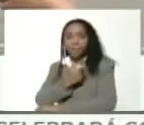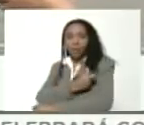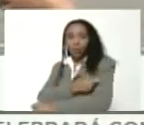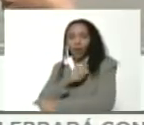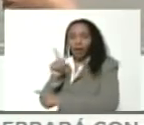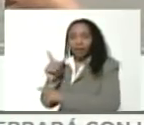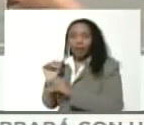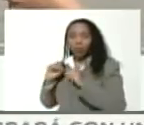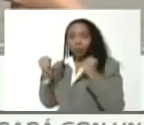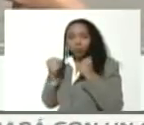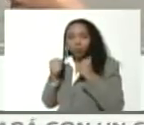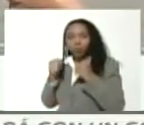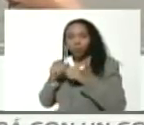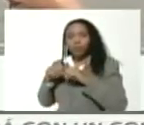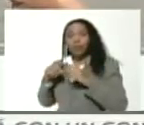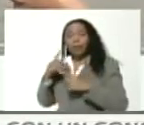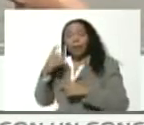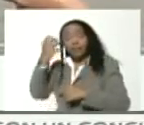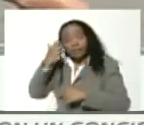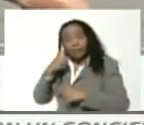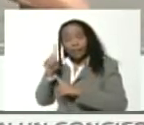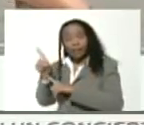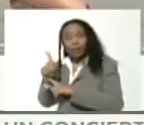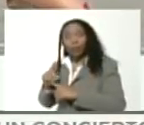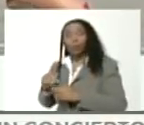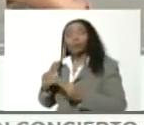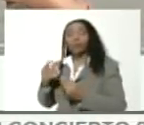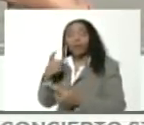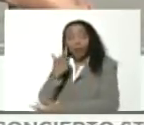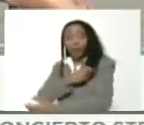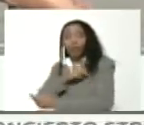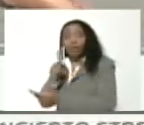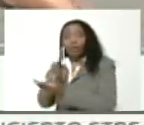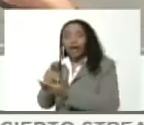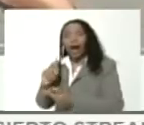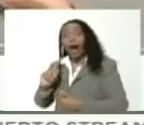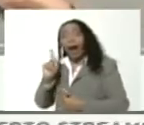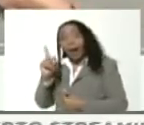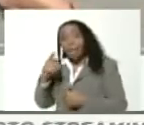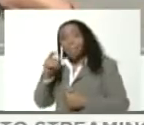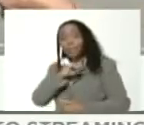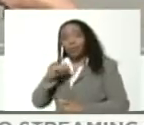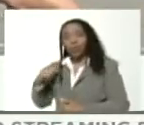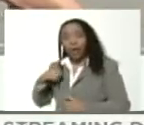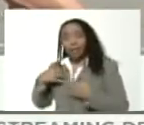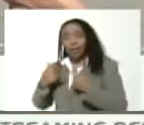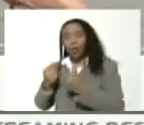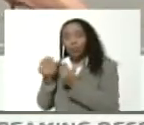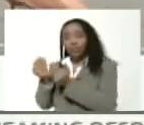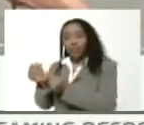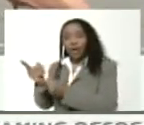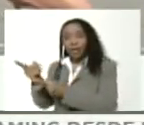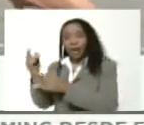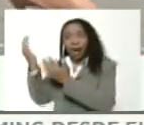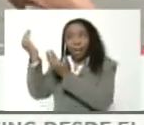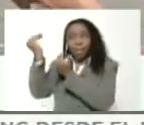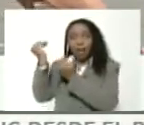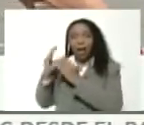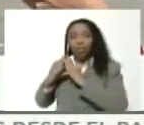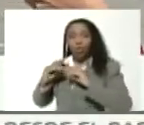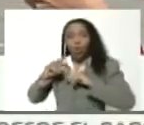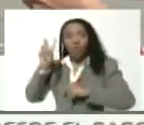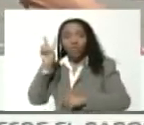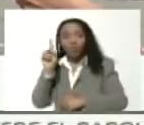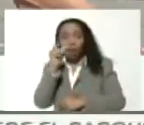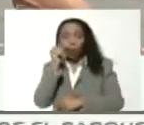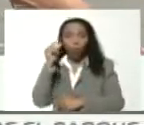cavas congeladoras para que la vacuna llegue al personal de salud de primera línea. Y queremos darle la esperanza a todos los venezolanos y